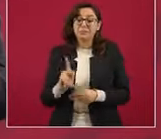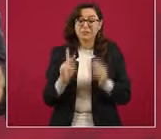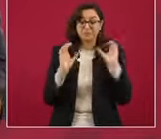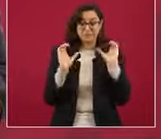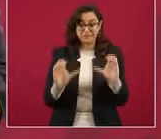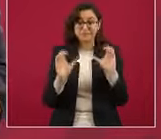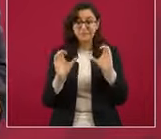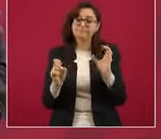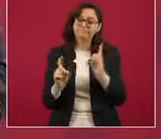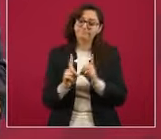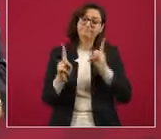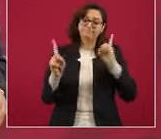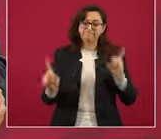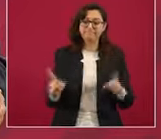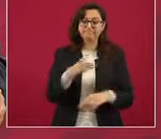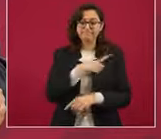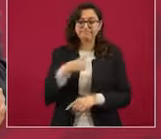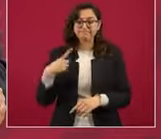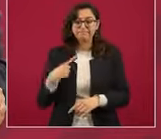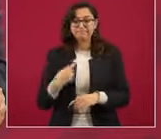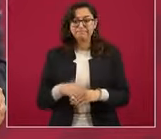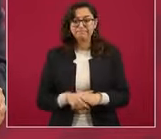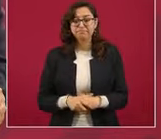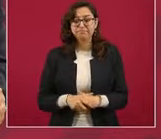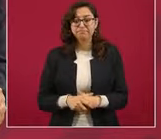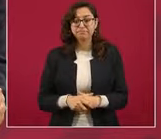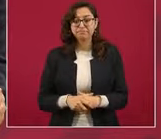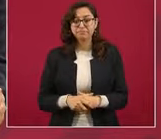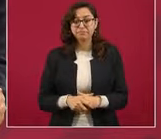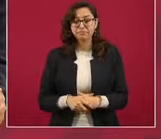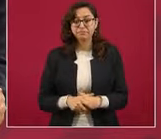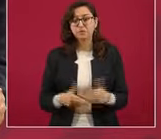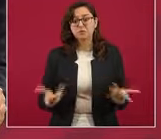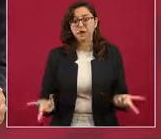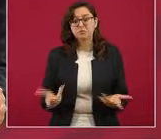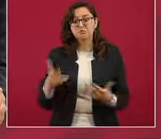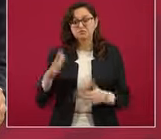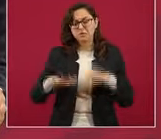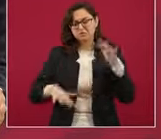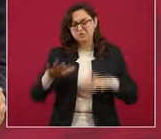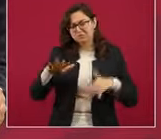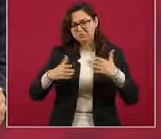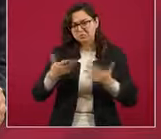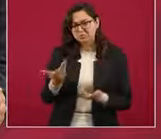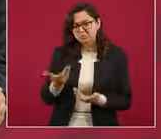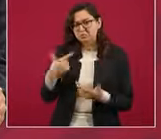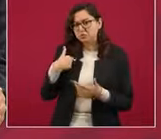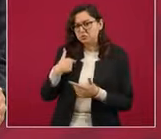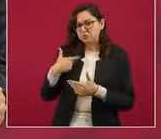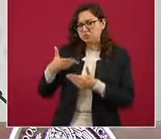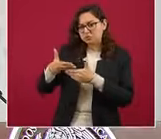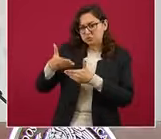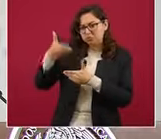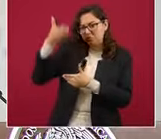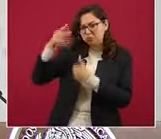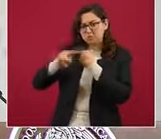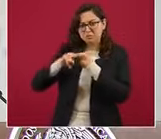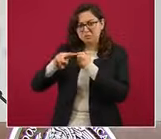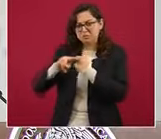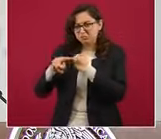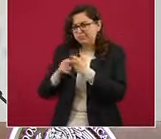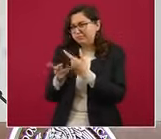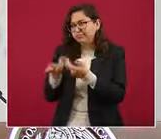cuidado, y puedo hablar por el vidrio y dar instrucciones, y